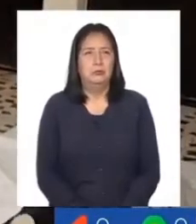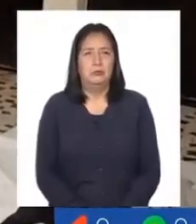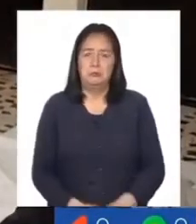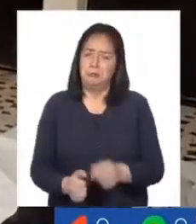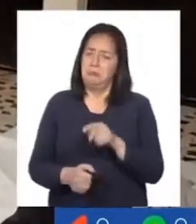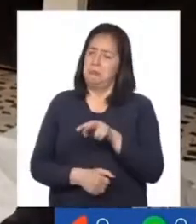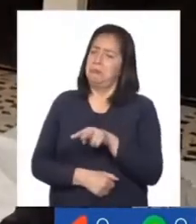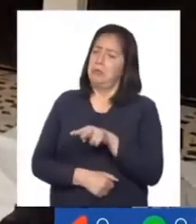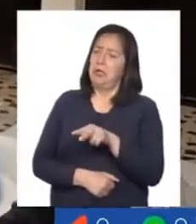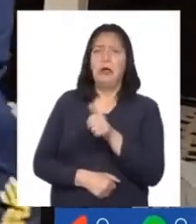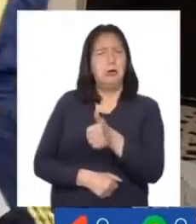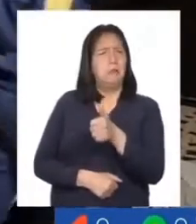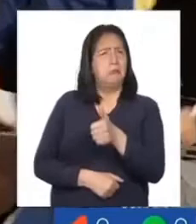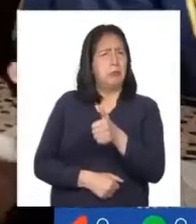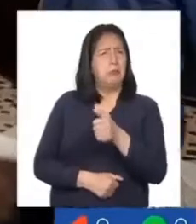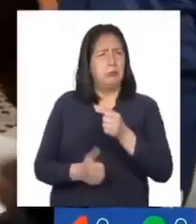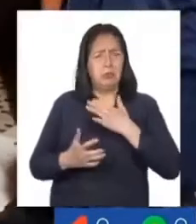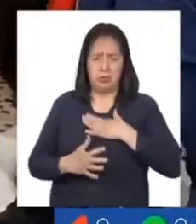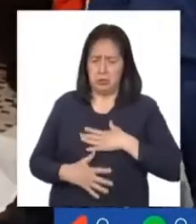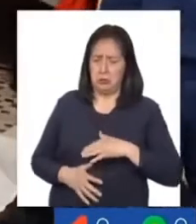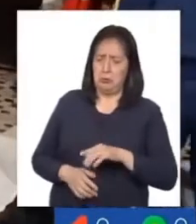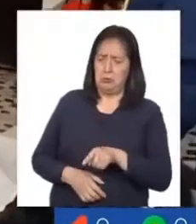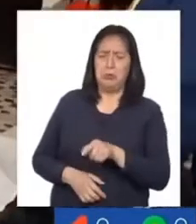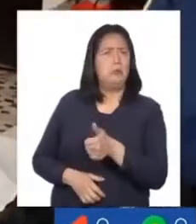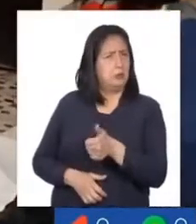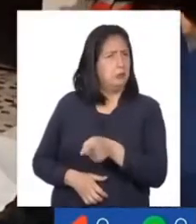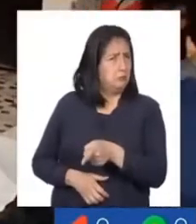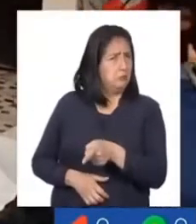Me parece una posición bastante cómoda, ¿no, Bastián?